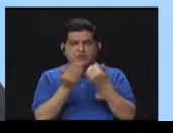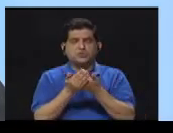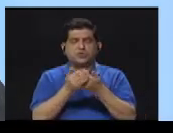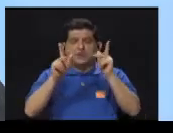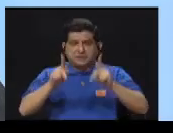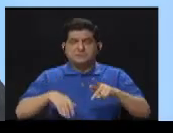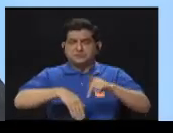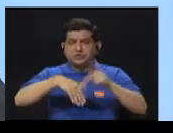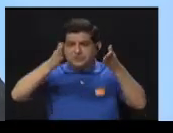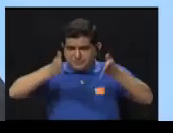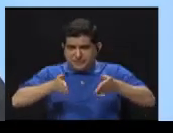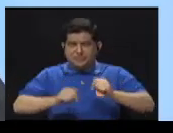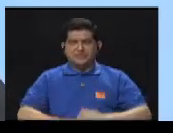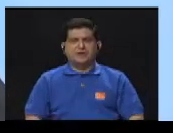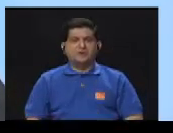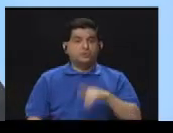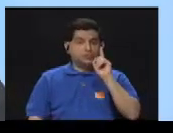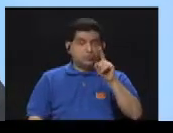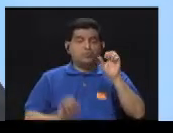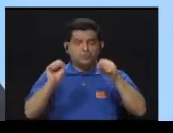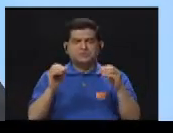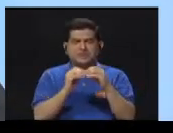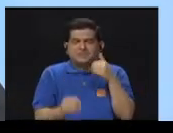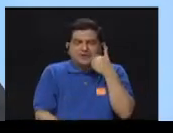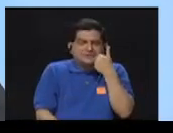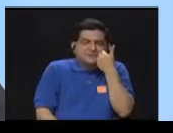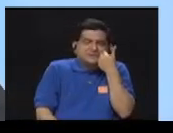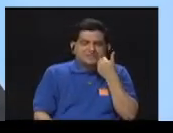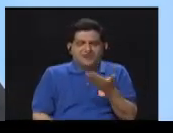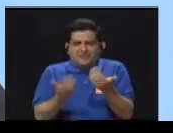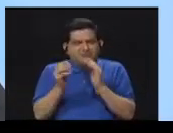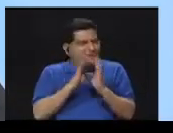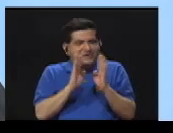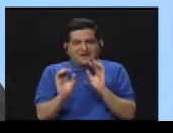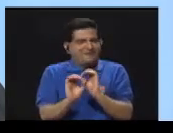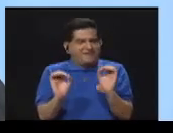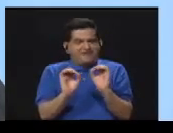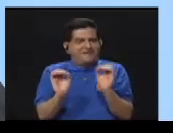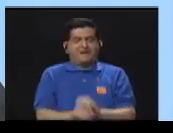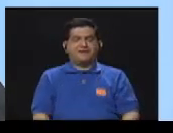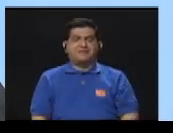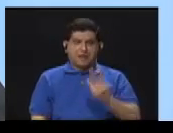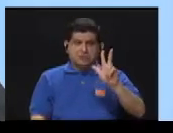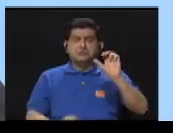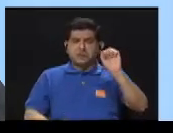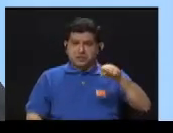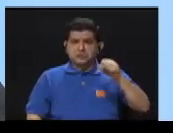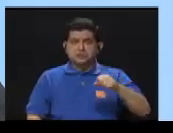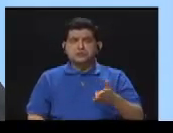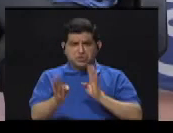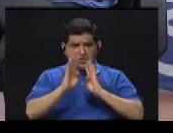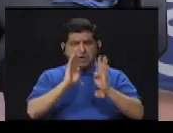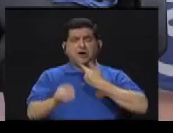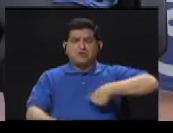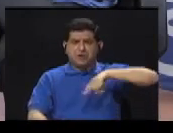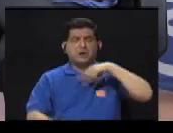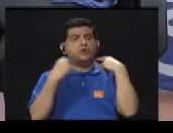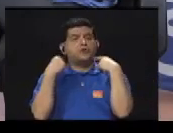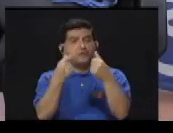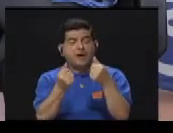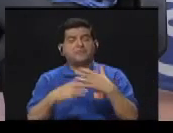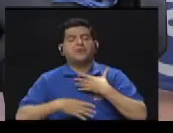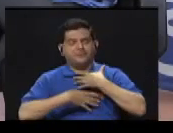todos paraguayos, y había uno que sí era más tímido, él se iba, no quería hablar con nadie, y ellos 3 sí nos empezaron a hablar